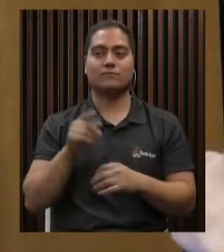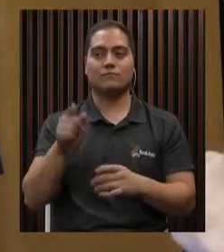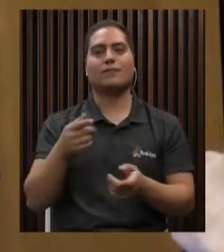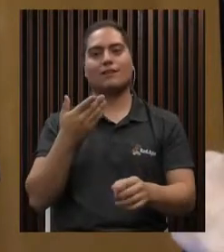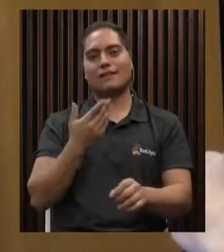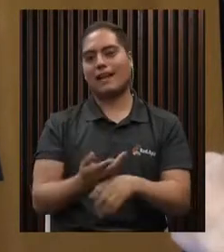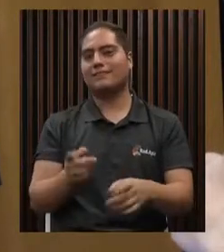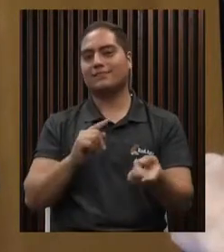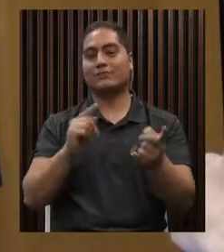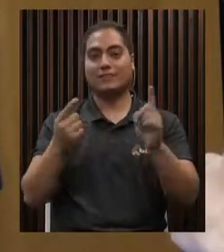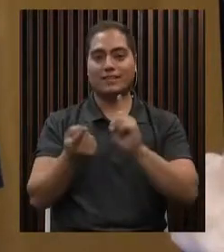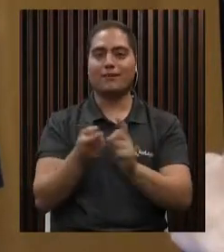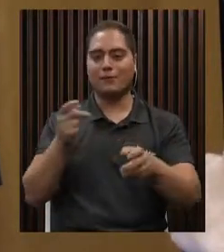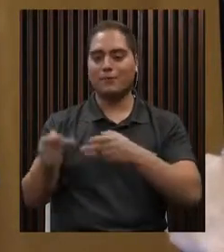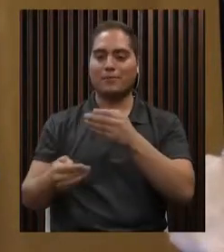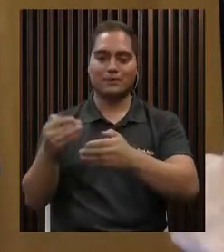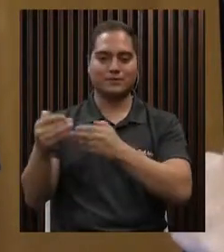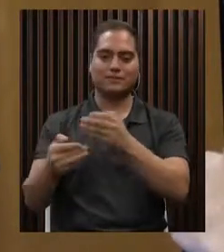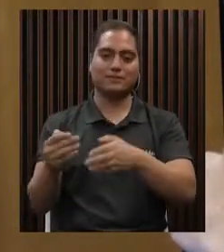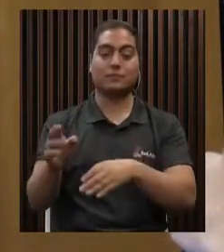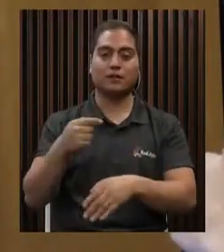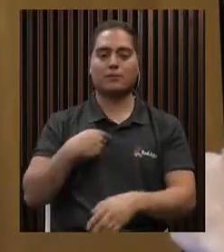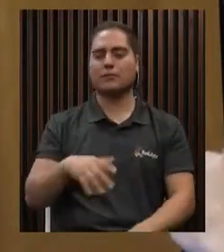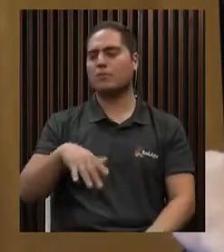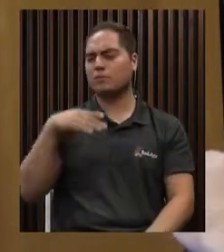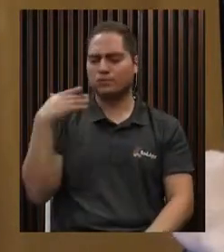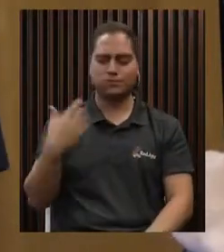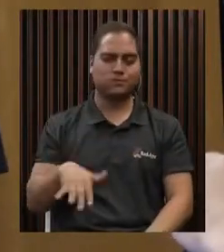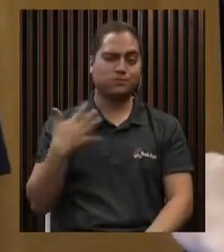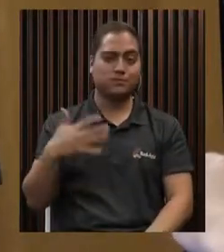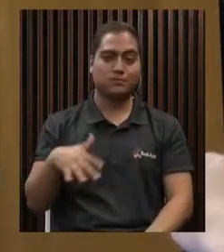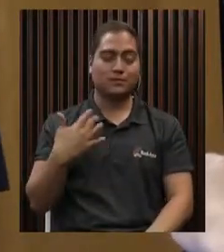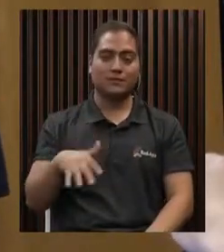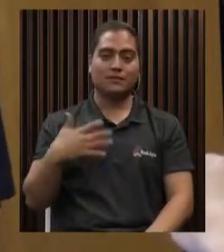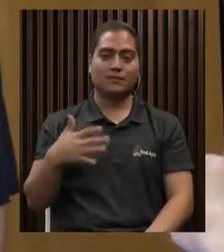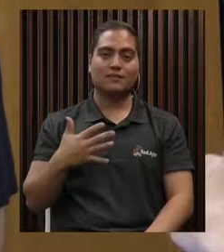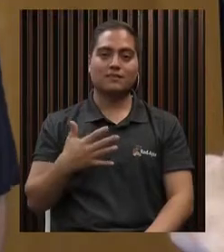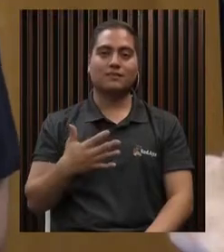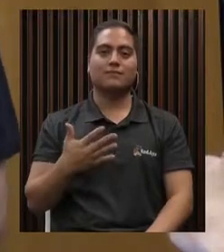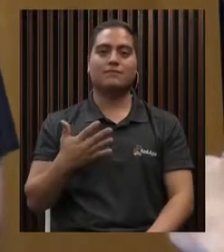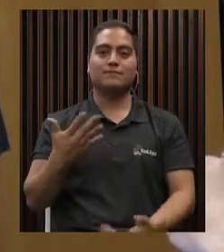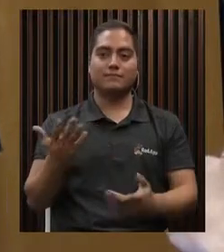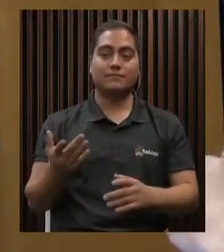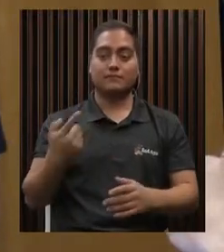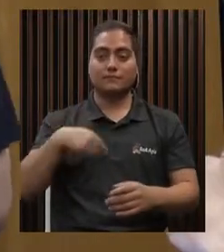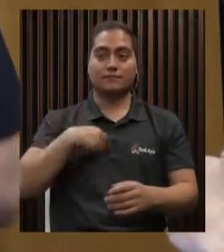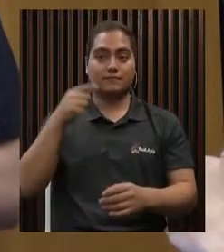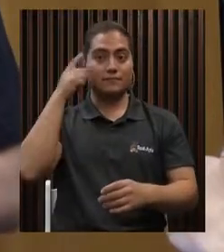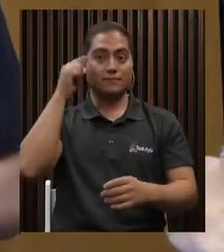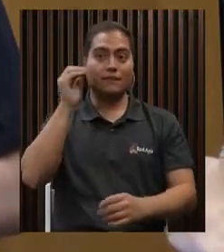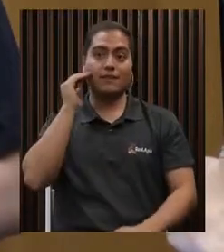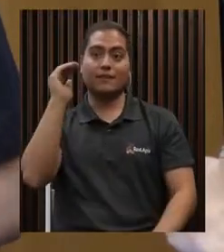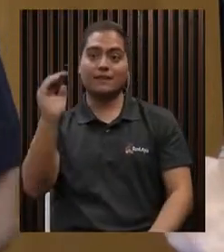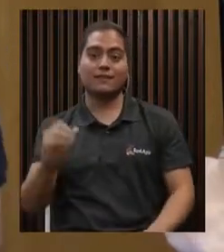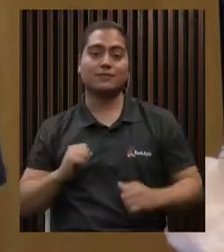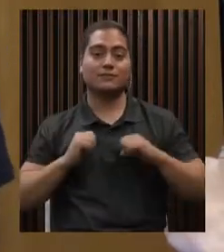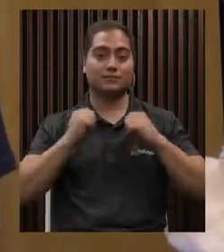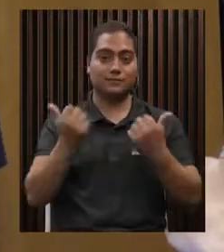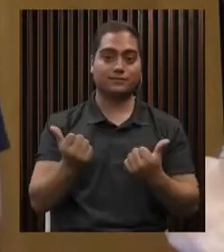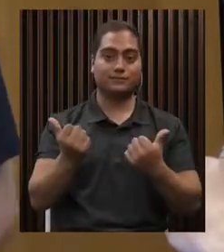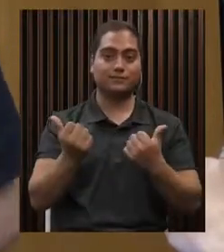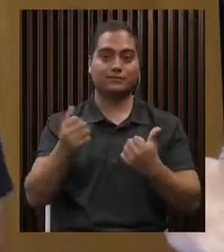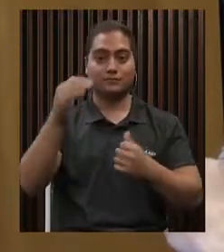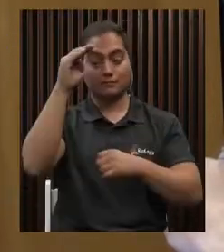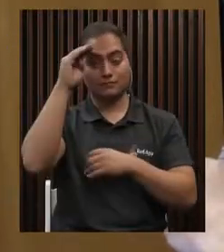claramente en el proceso. Para mí es muy, muy importante que cuando pensamos en niños y en jóvenes en esa